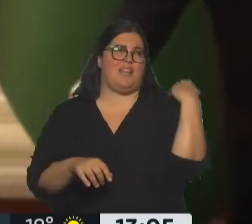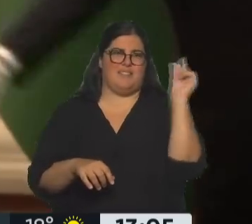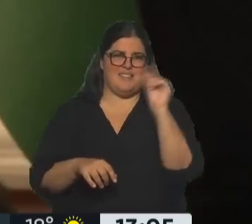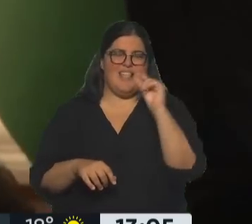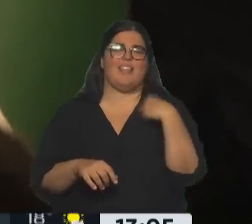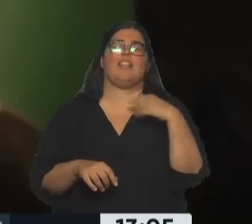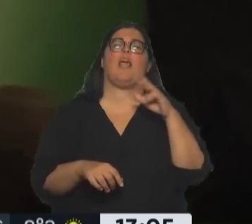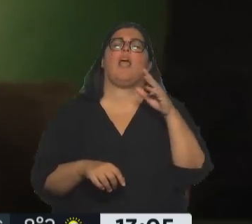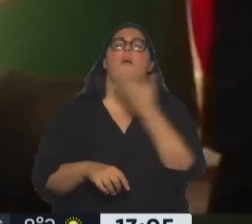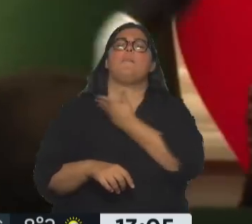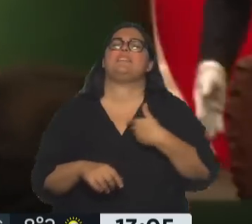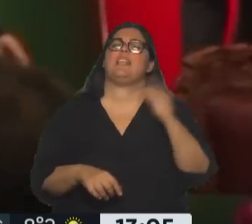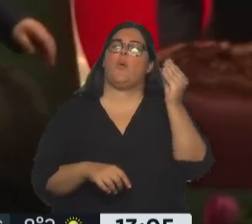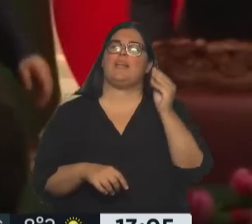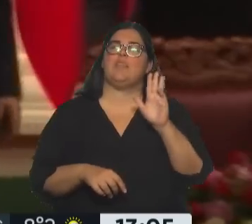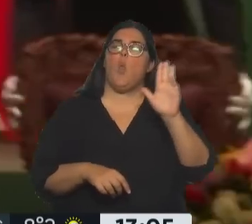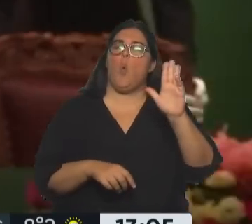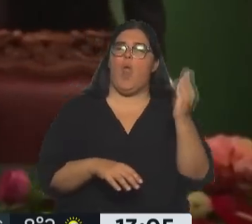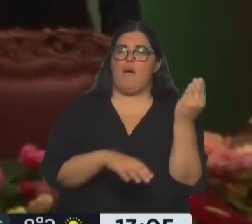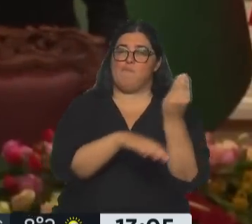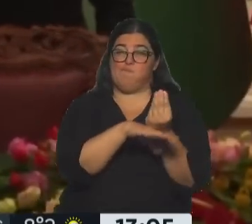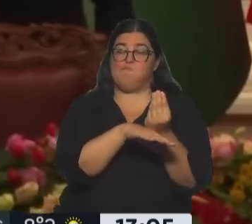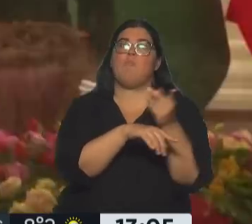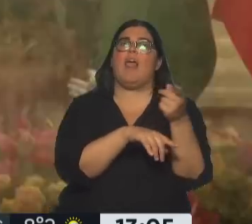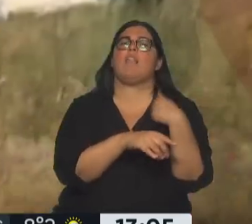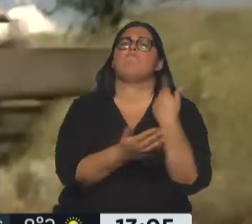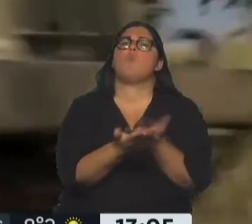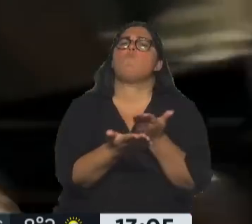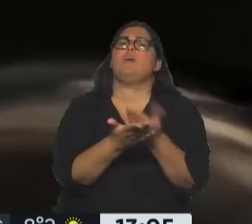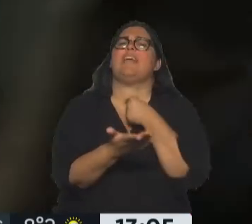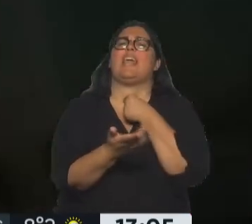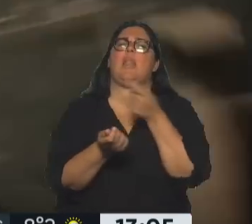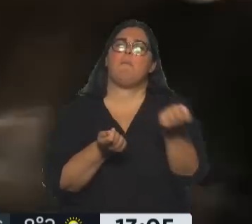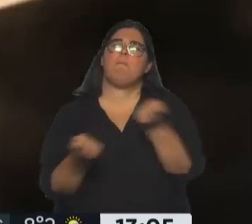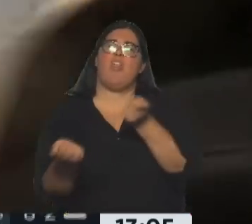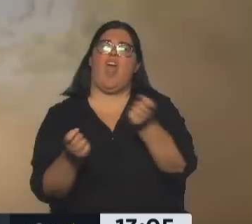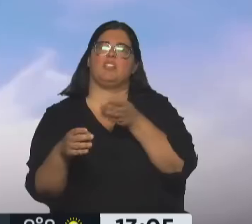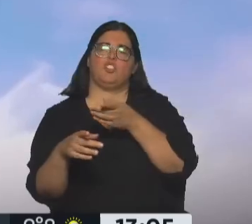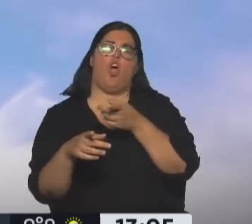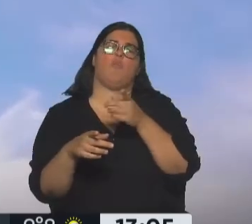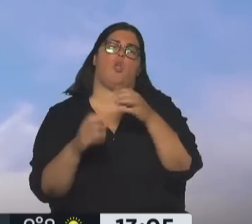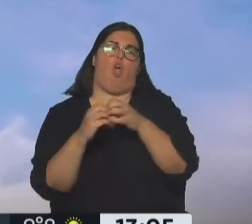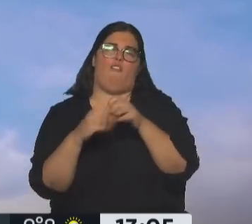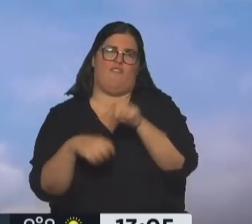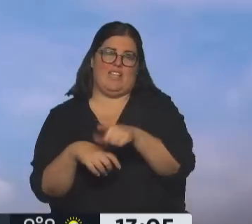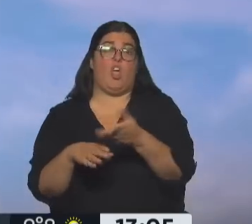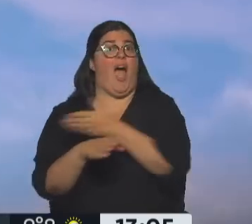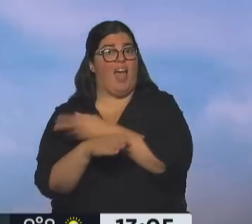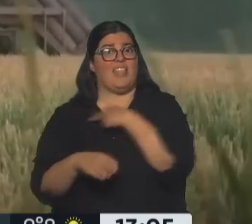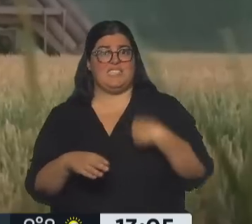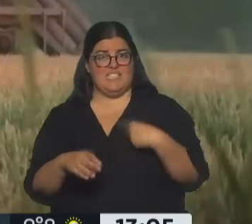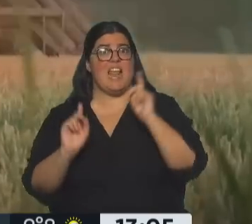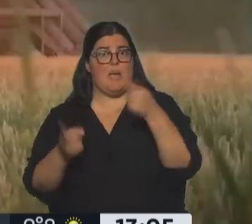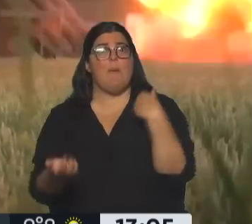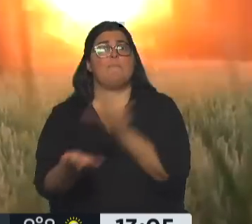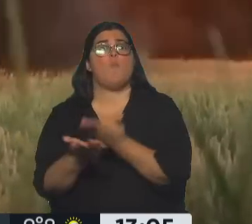el presidente de Brasil, Luis Ignacio Lula da Silva, quien se postula como mediador en el conflicto, tal como ya lo había hecho antes China con su plan de paz de